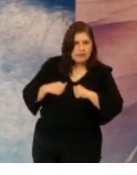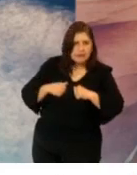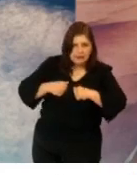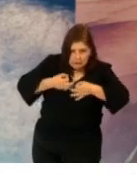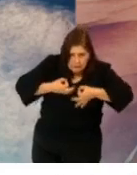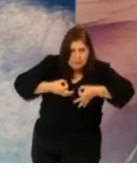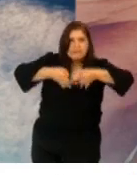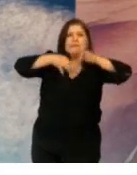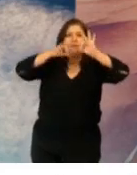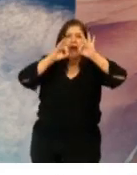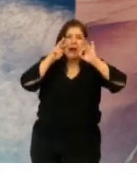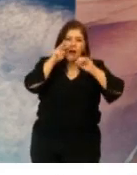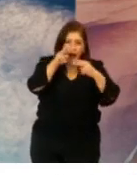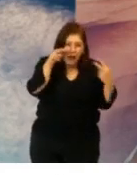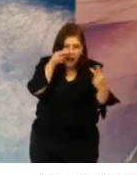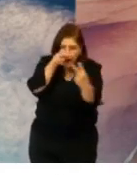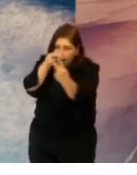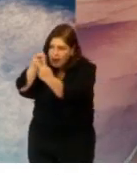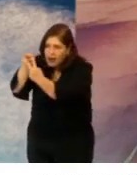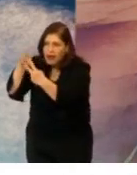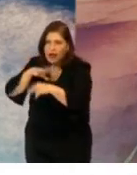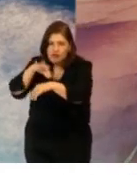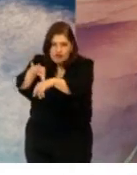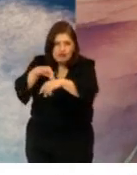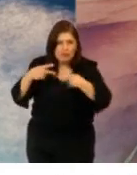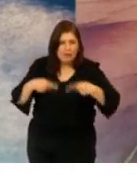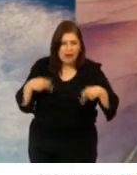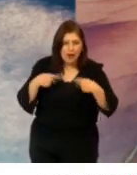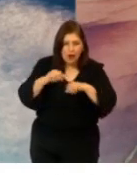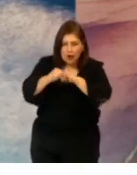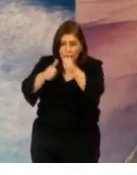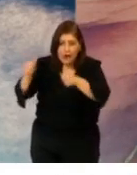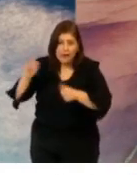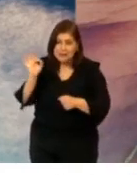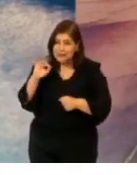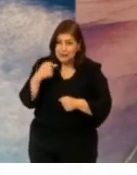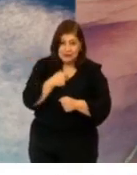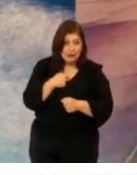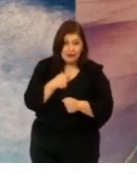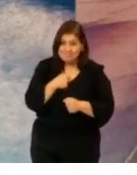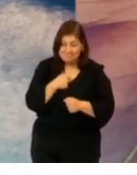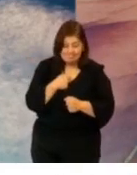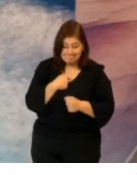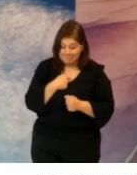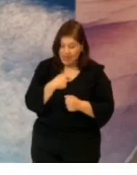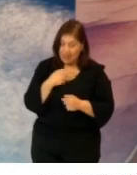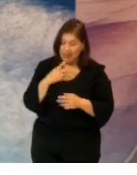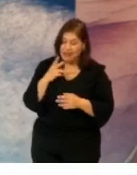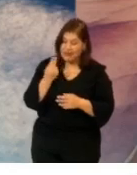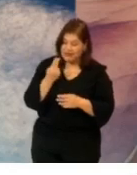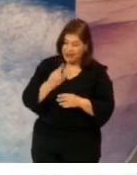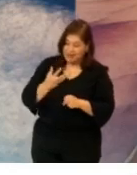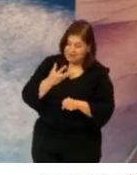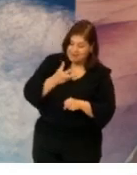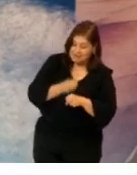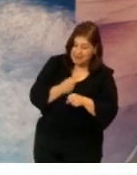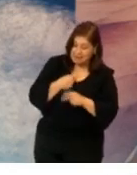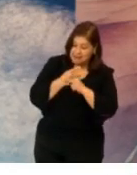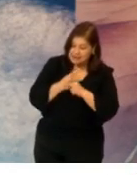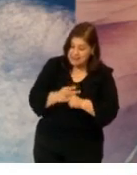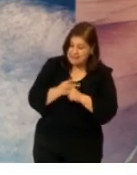otro, y 2, si no recuperamos paciencia sobre los procesos.